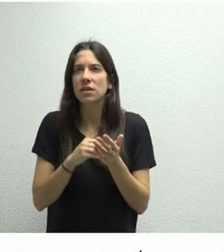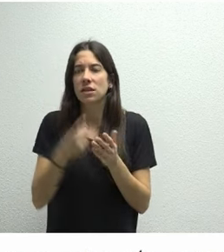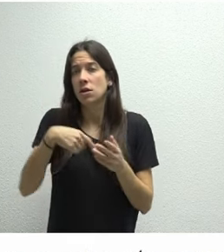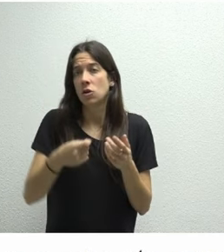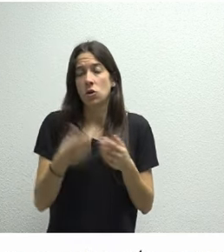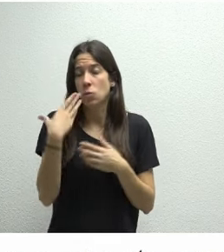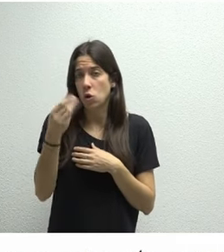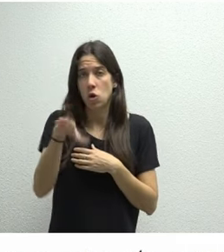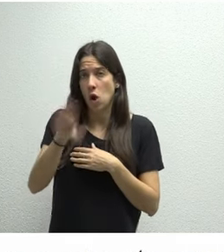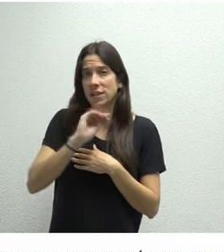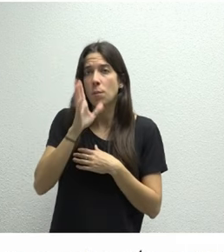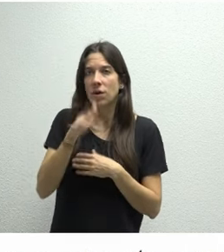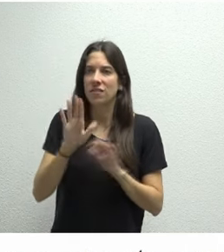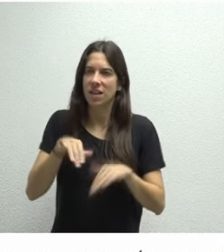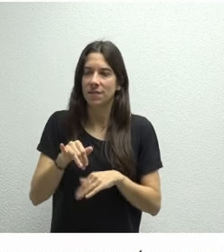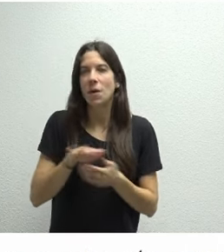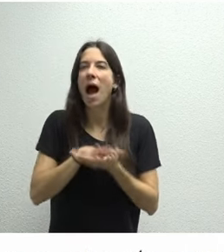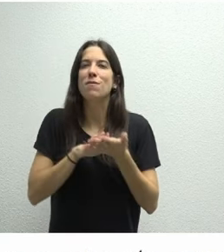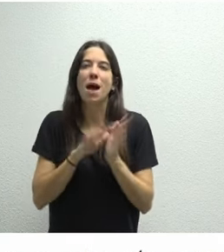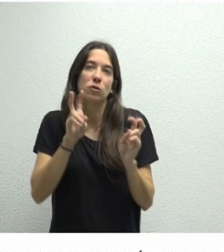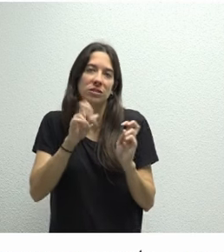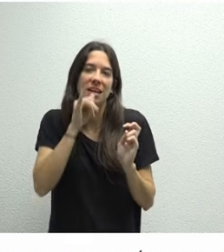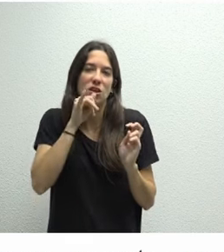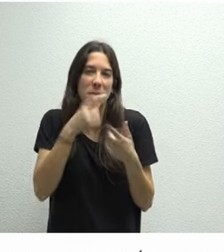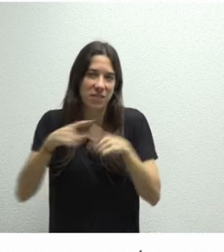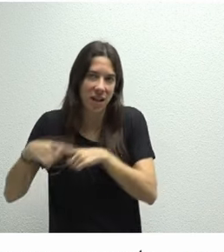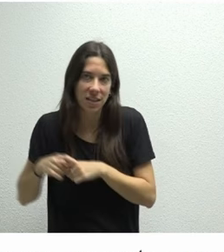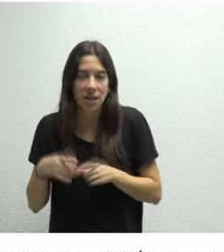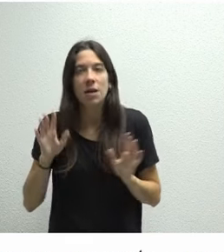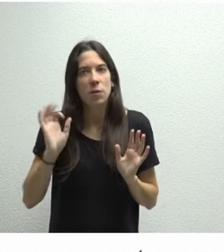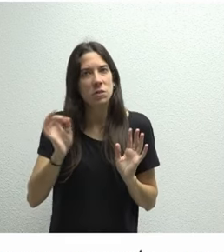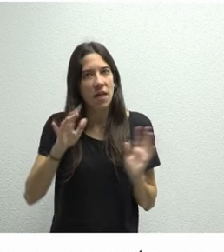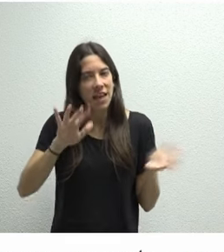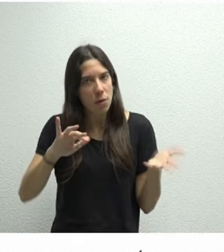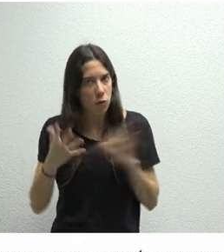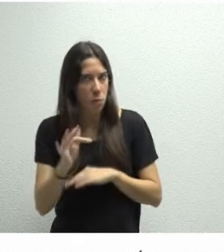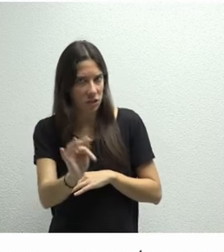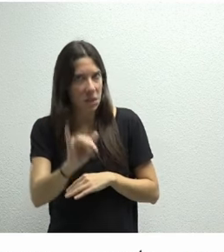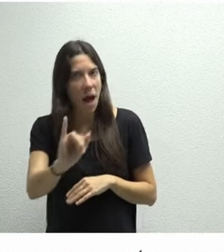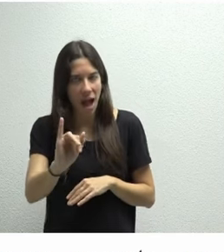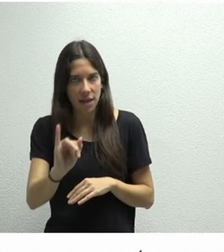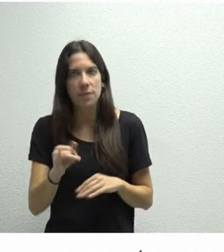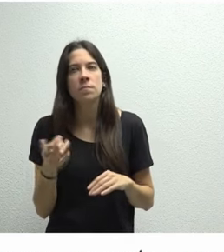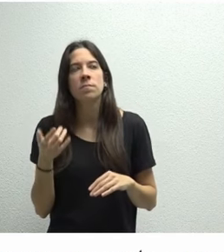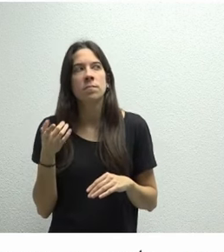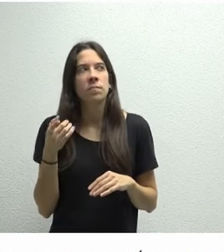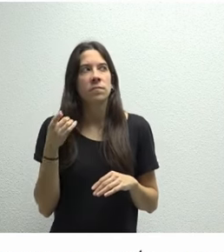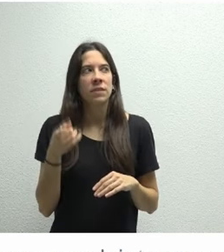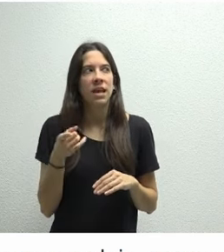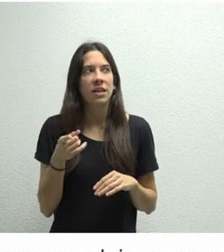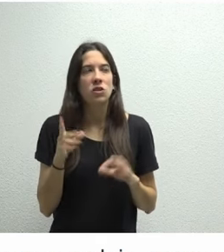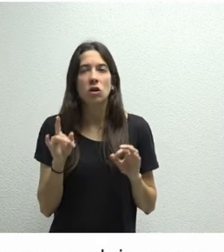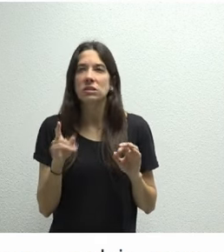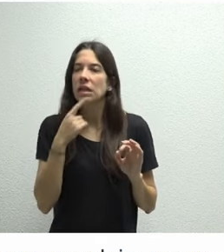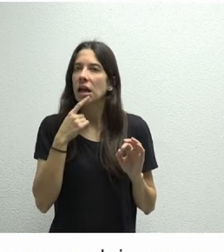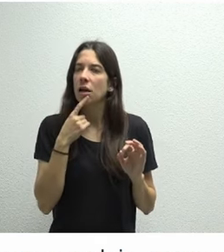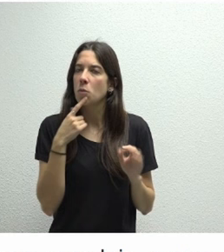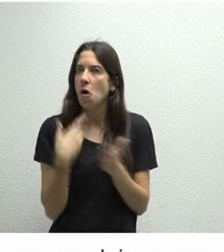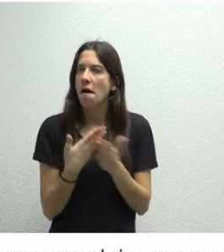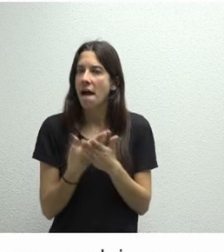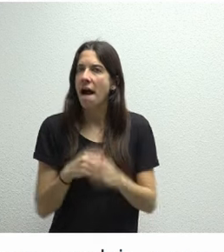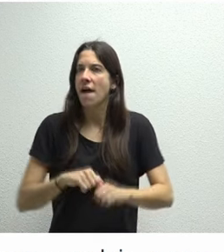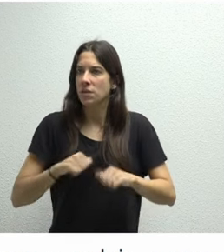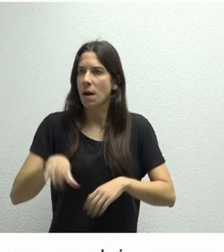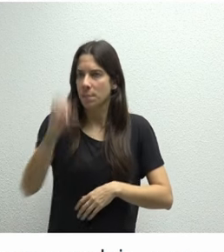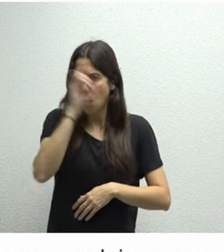distintos Eh sí s hay una evolución positiva con lo cual eso a pues afirma la posición que tenemos